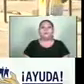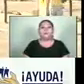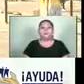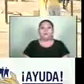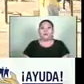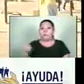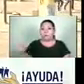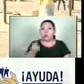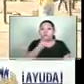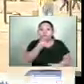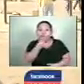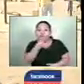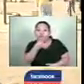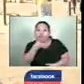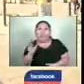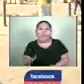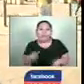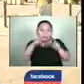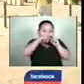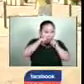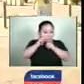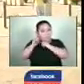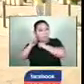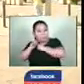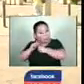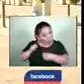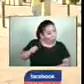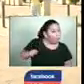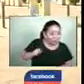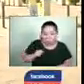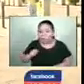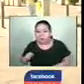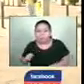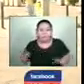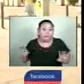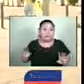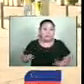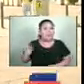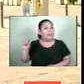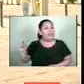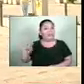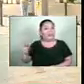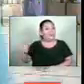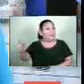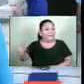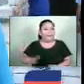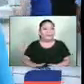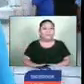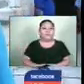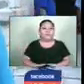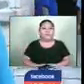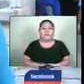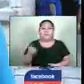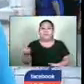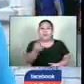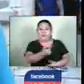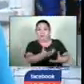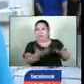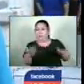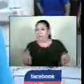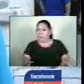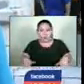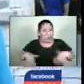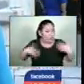todo la gente mayor se quita la mascarilla, escupe donde sea. Y eso no es bueno. Hay varias gente que anda sin